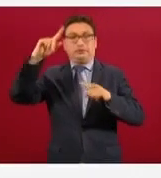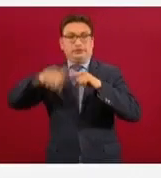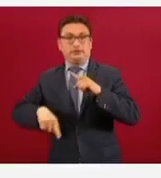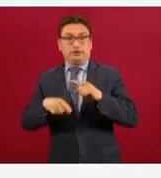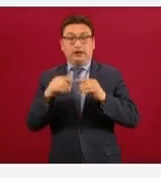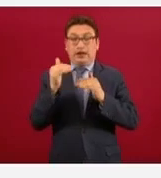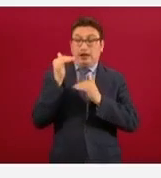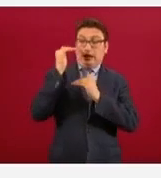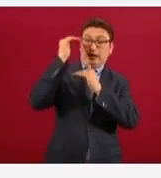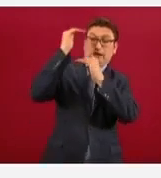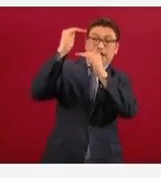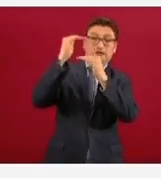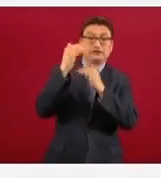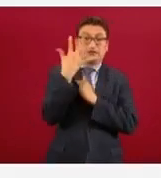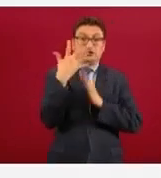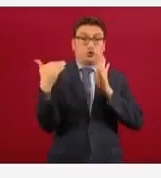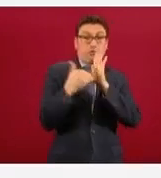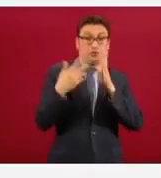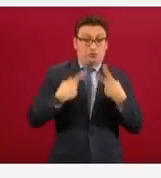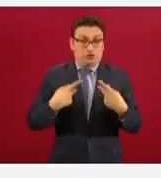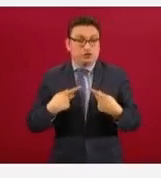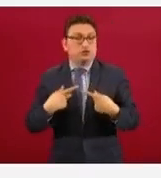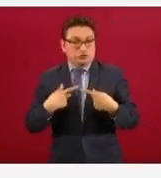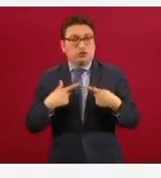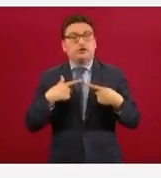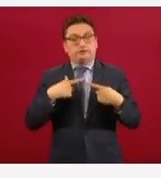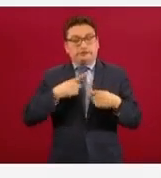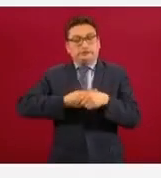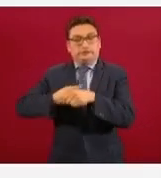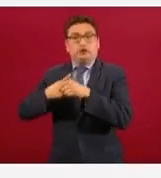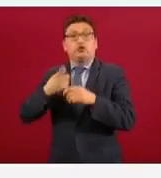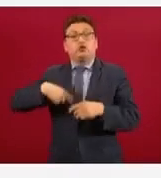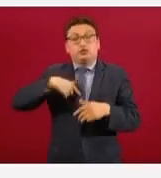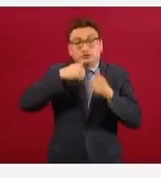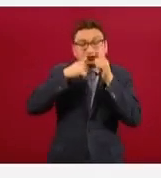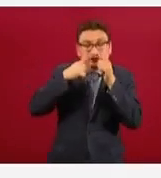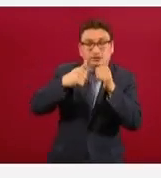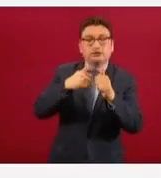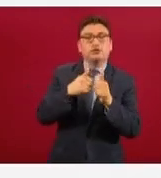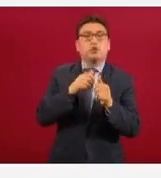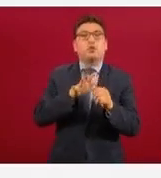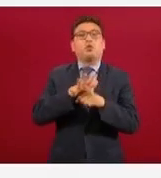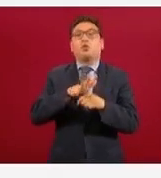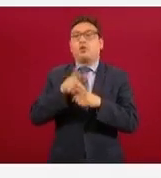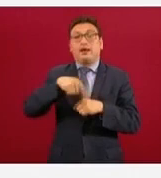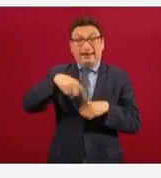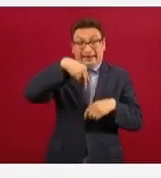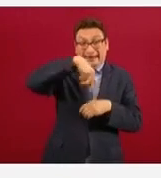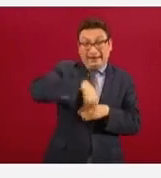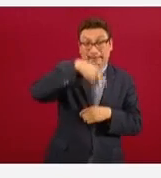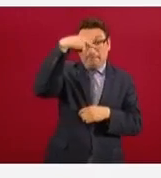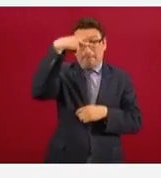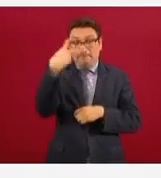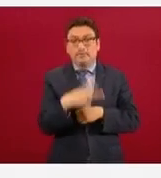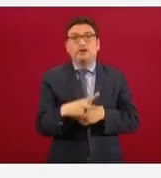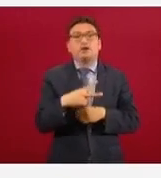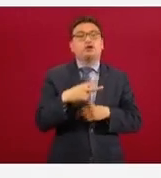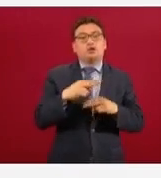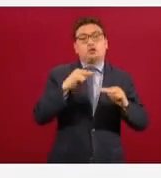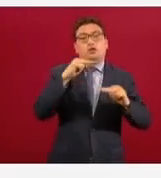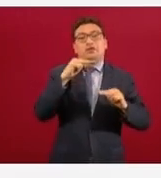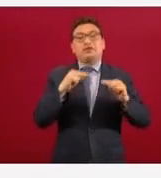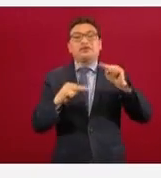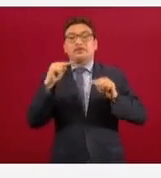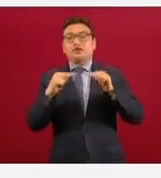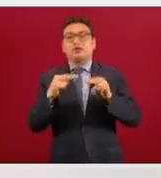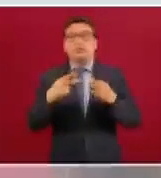de 5,000 casos, porque nos interesa poner atención en esta parte en donde todavía se encuentra México apenas arriba de los